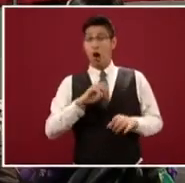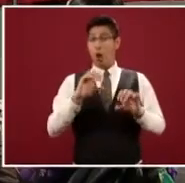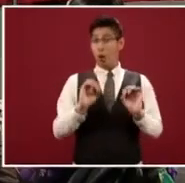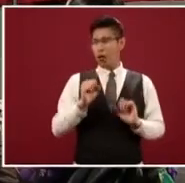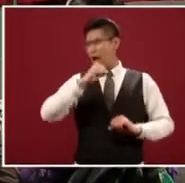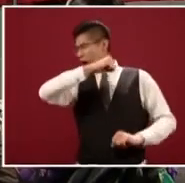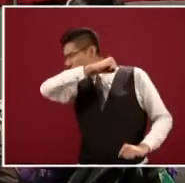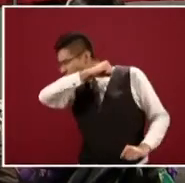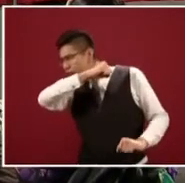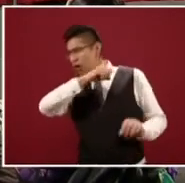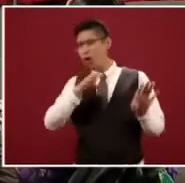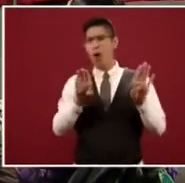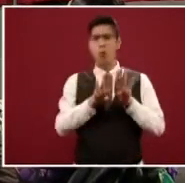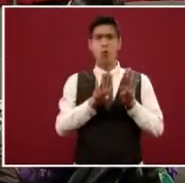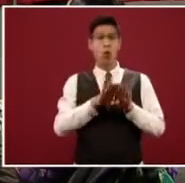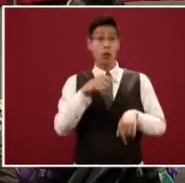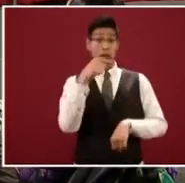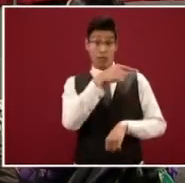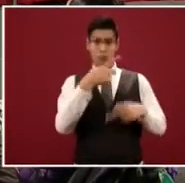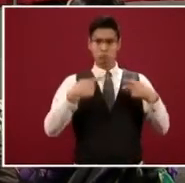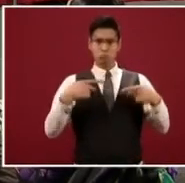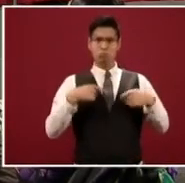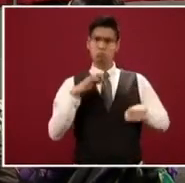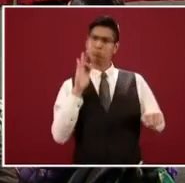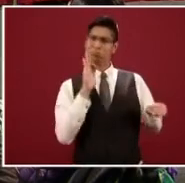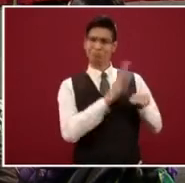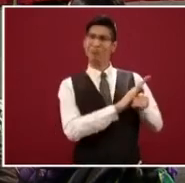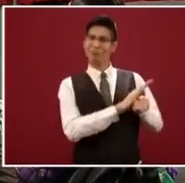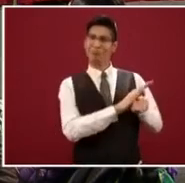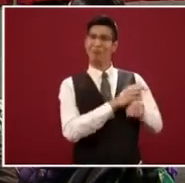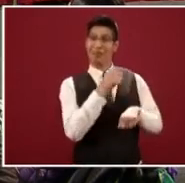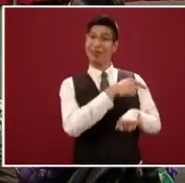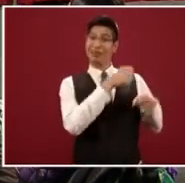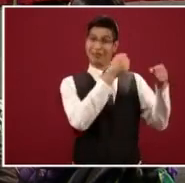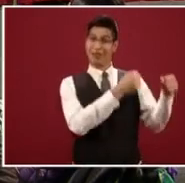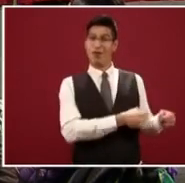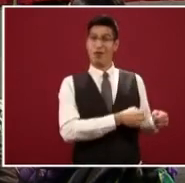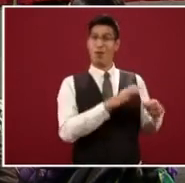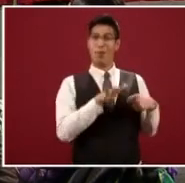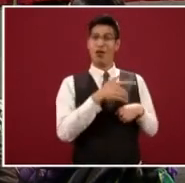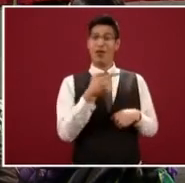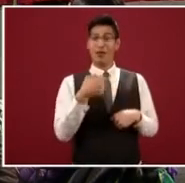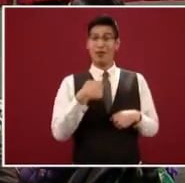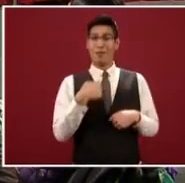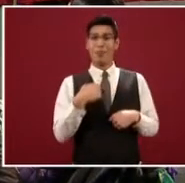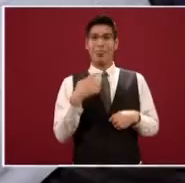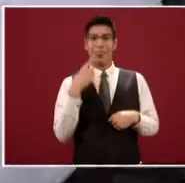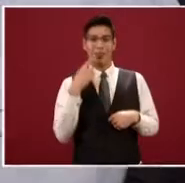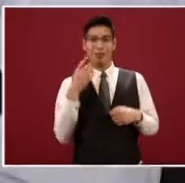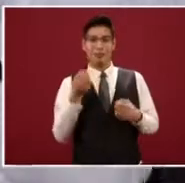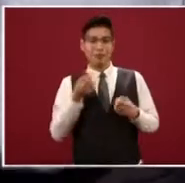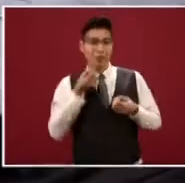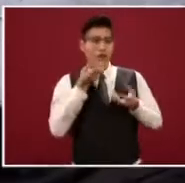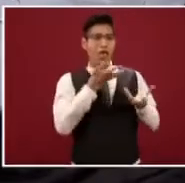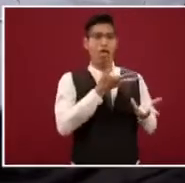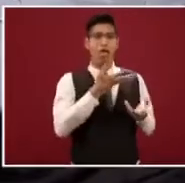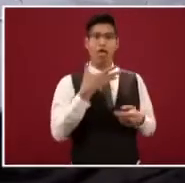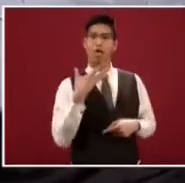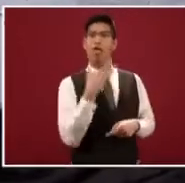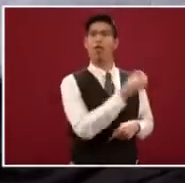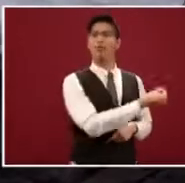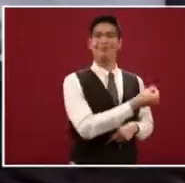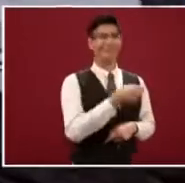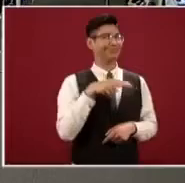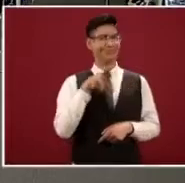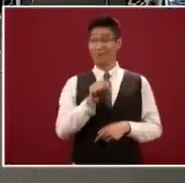López-Gatell estaría, digamos que seguro, porque esa tos y ese estornudo no llegaría hasta donde está él. No llegaría tampoco